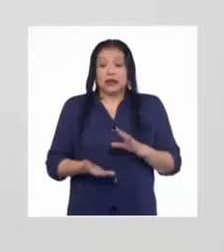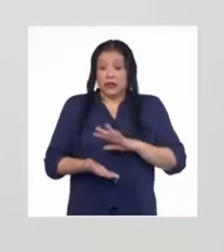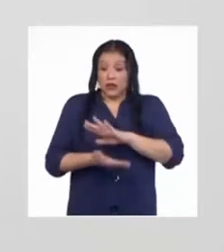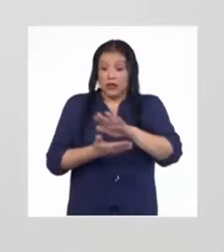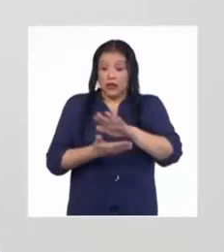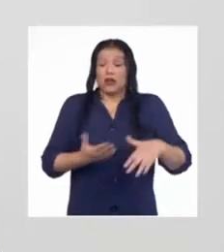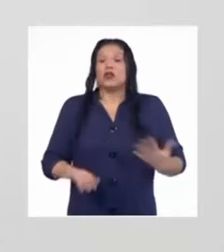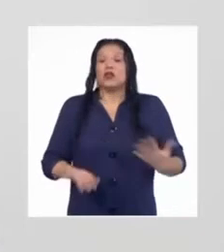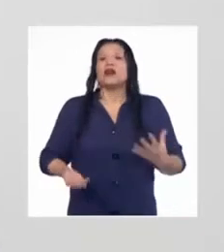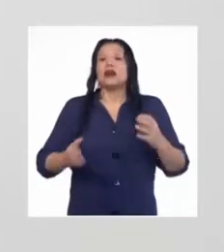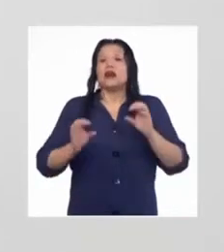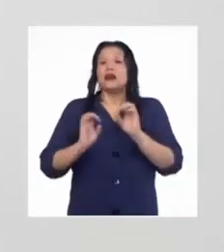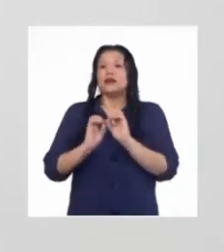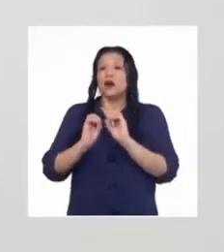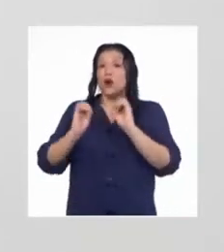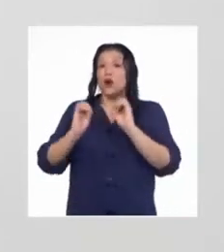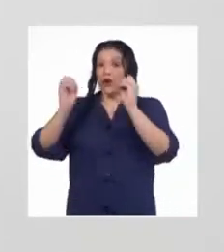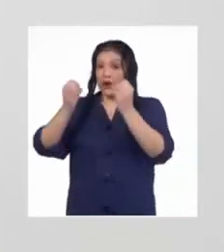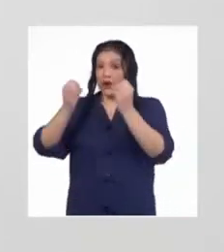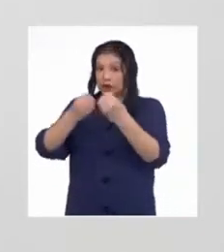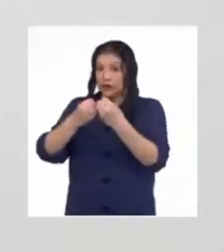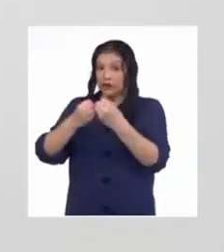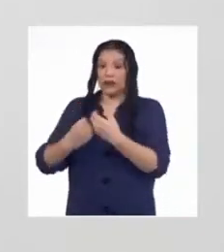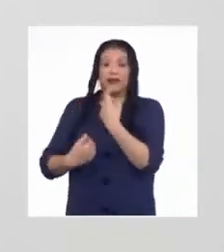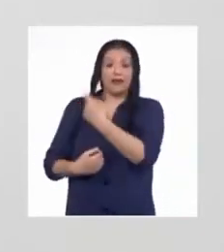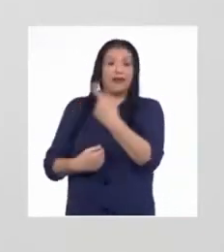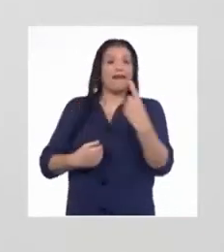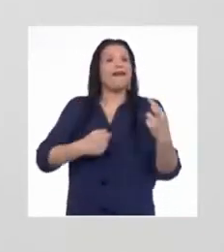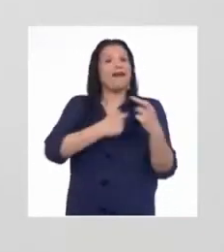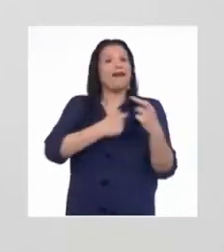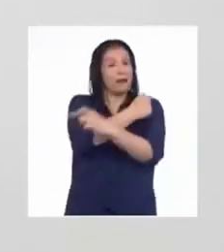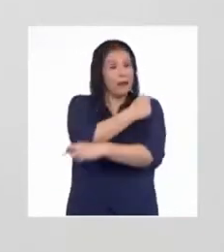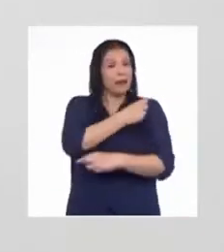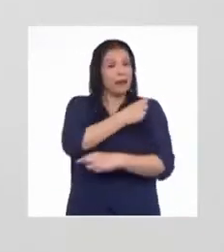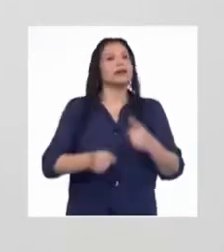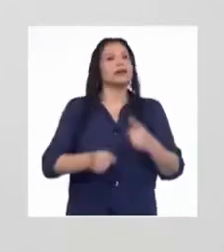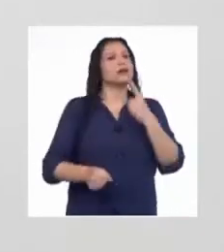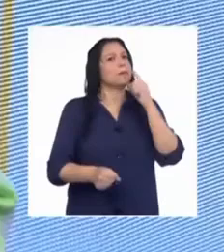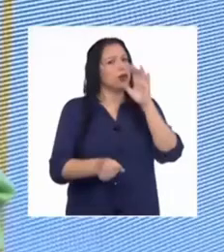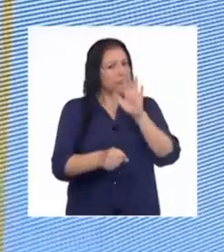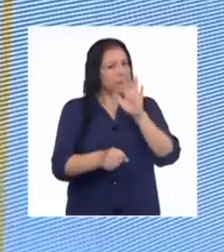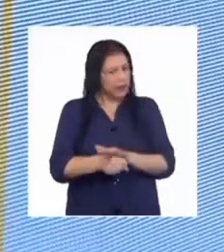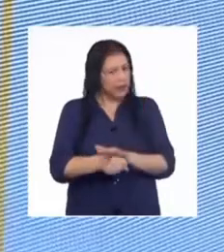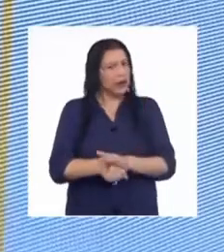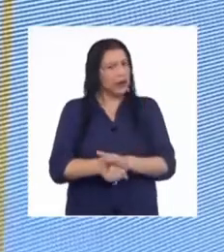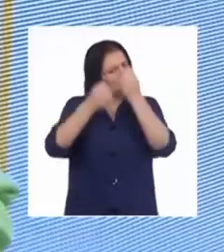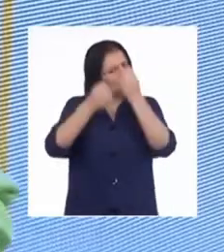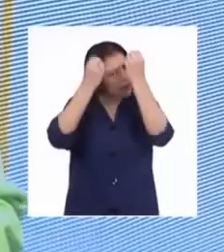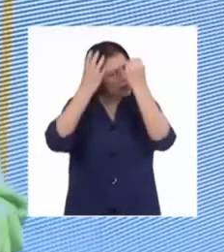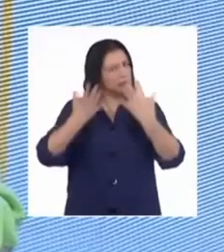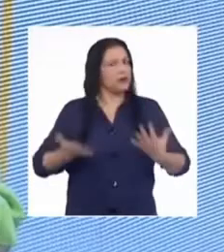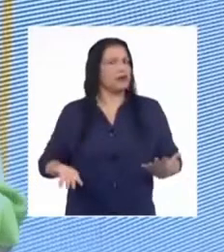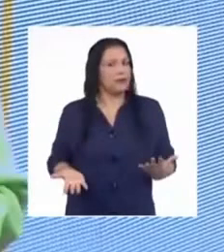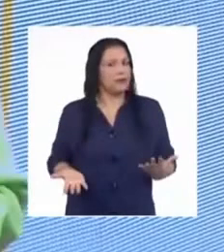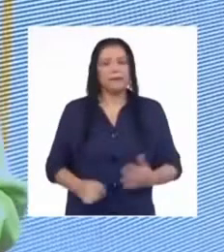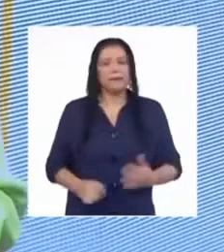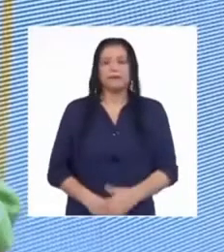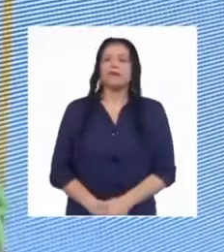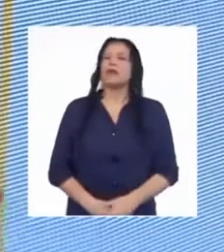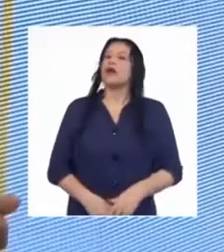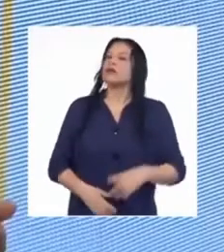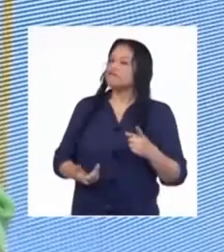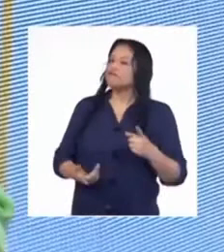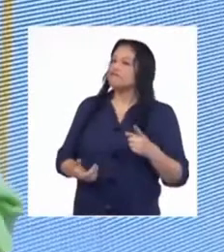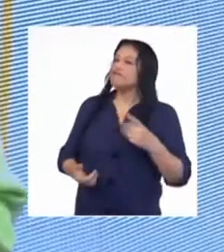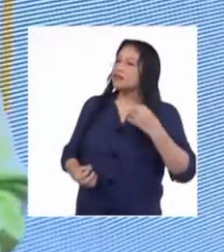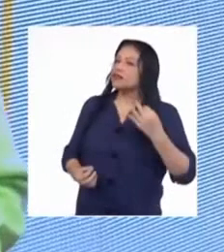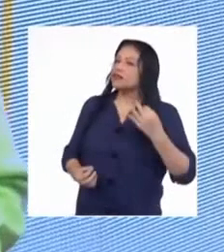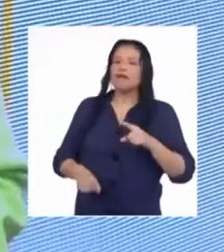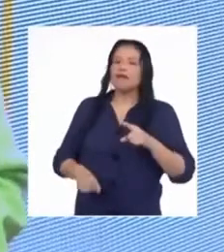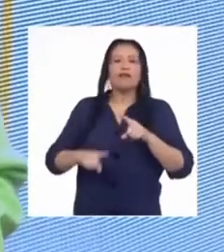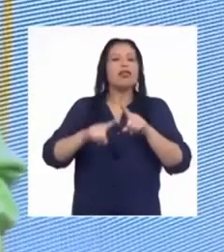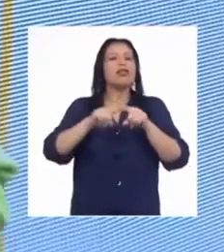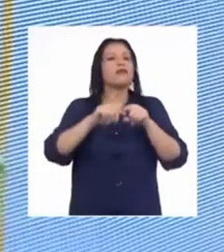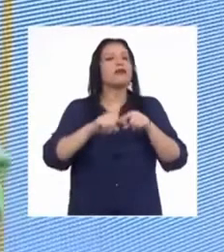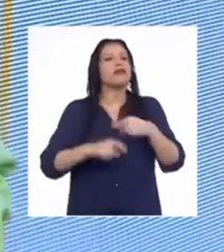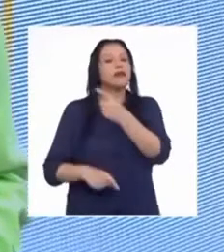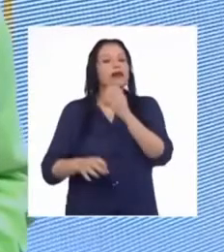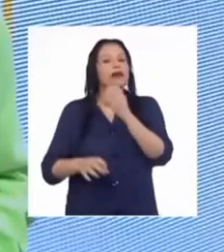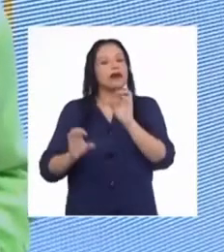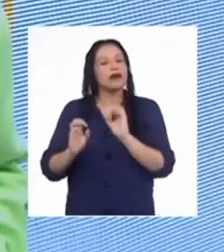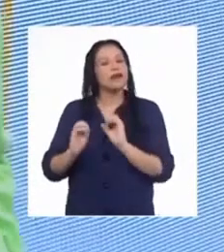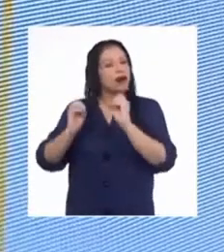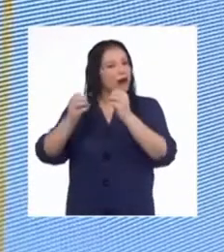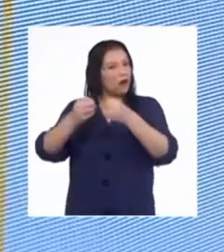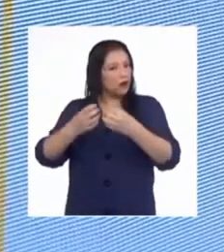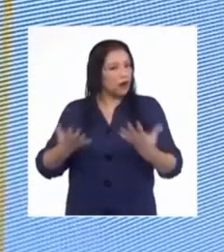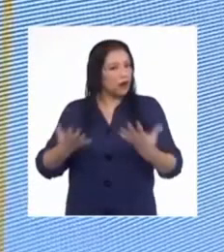instituciones pertenecientes a cada país se comprometen a ello. Es verdad, dependemos de nuestras instituciones. Con esta